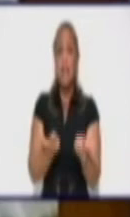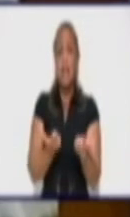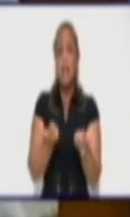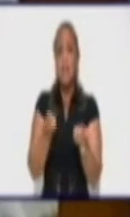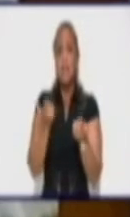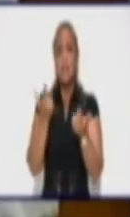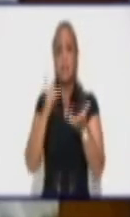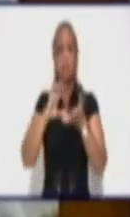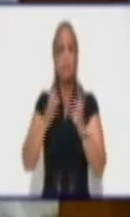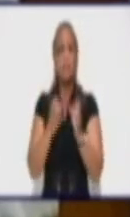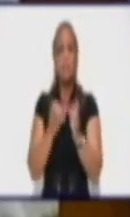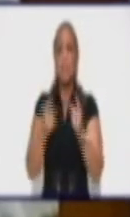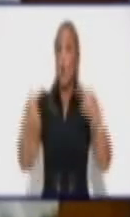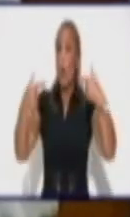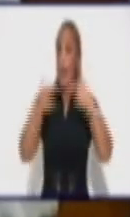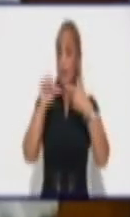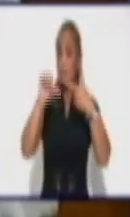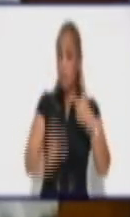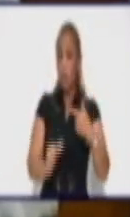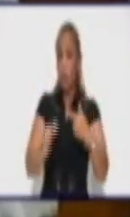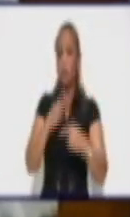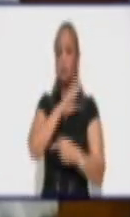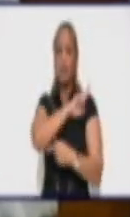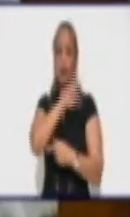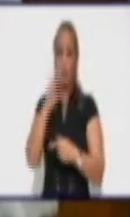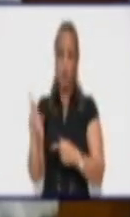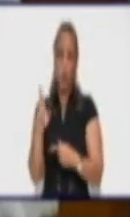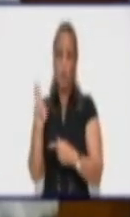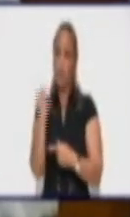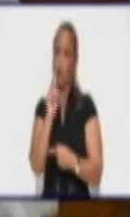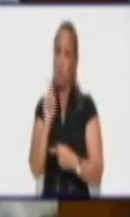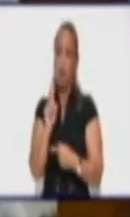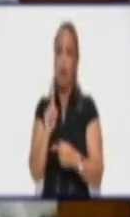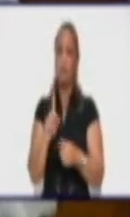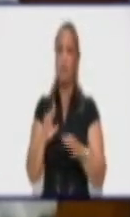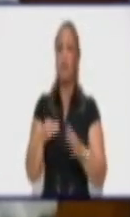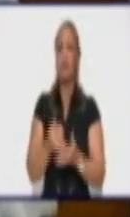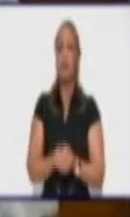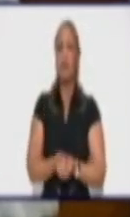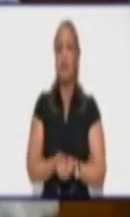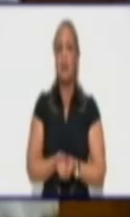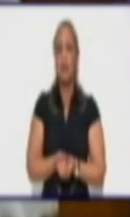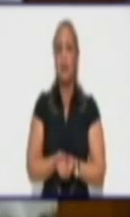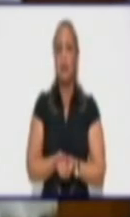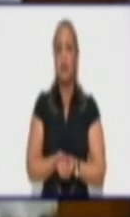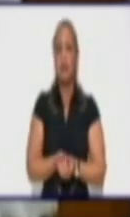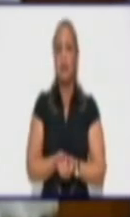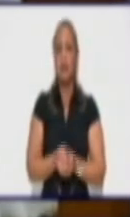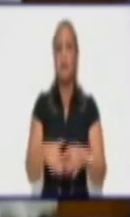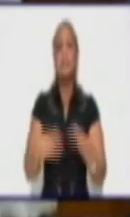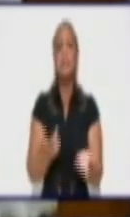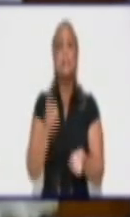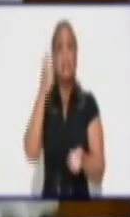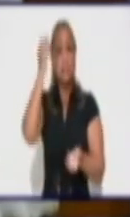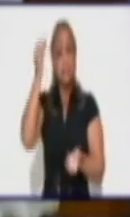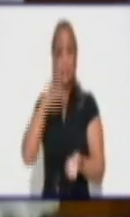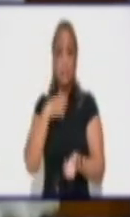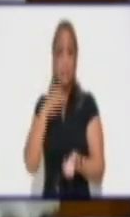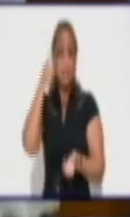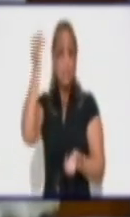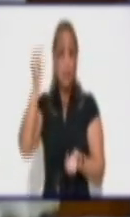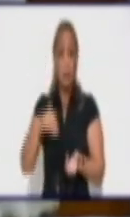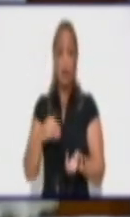revolución quiero va a desistir de las aspiraciones destruirlas no tiene que saber el otro pueblo